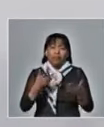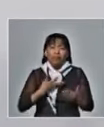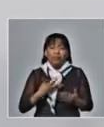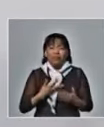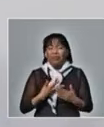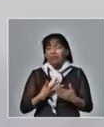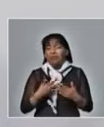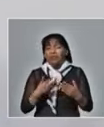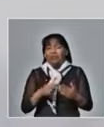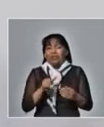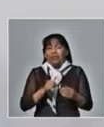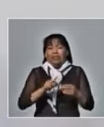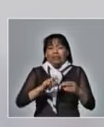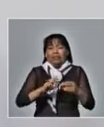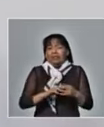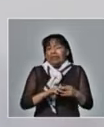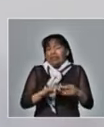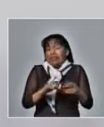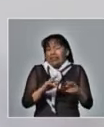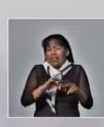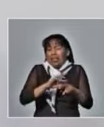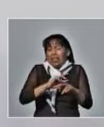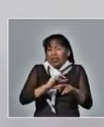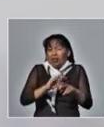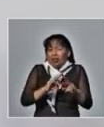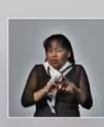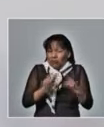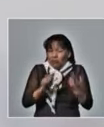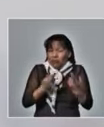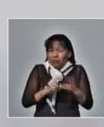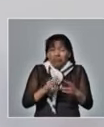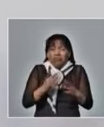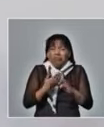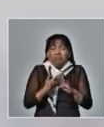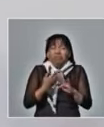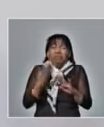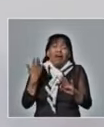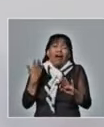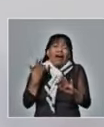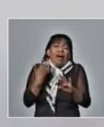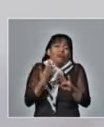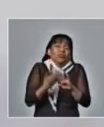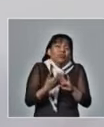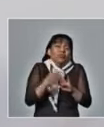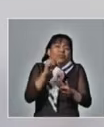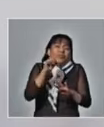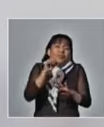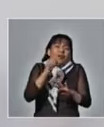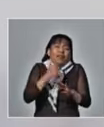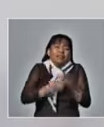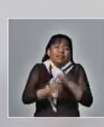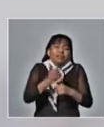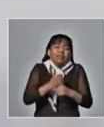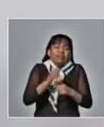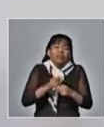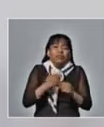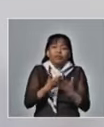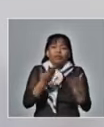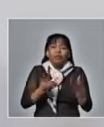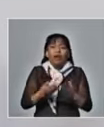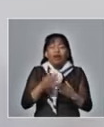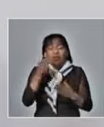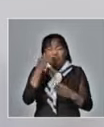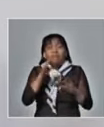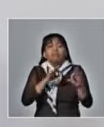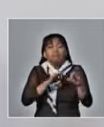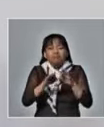descomposición social y de ruptura del tejido social no son recientes. Empezaron a gestarse hace 20 años. Pero estamos a tiempo de empezar a